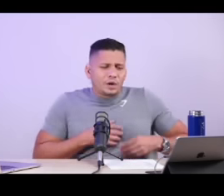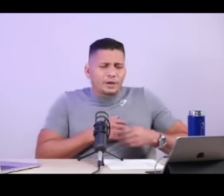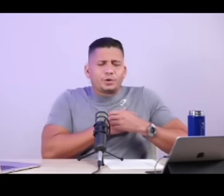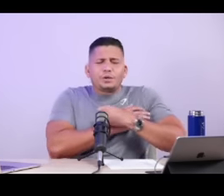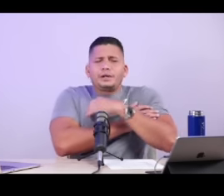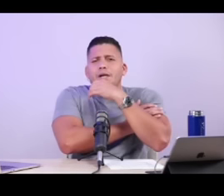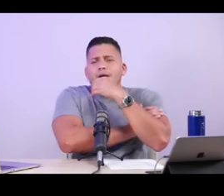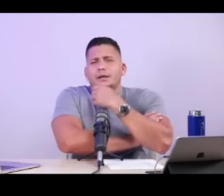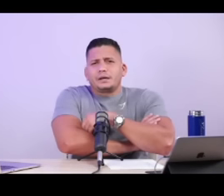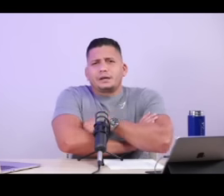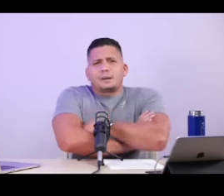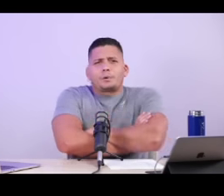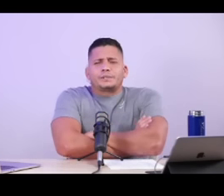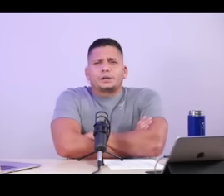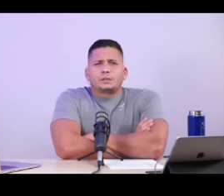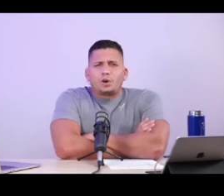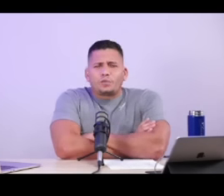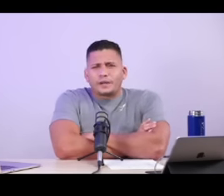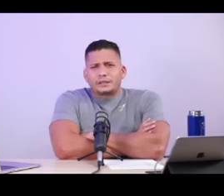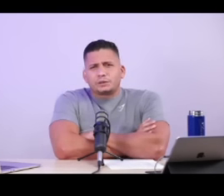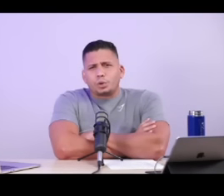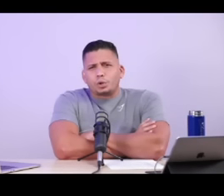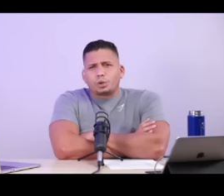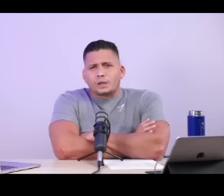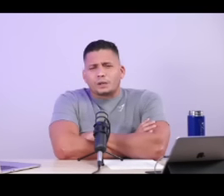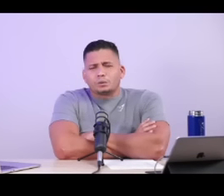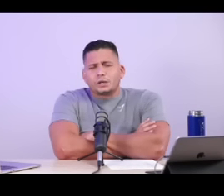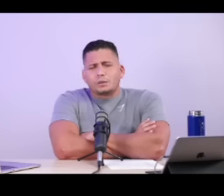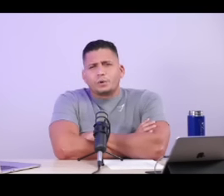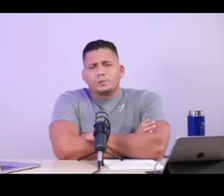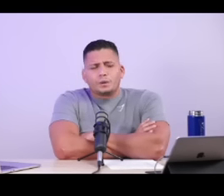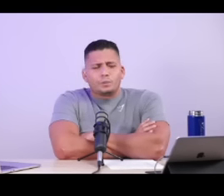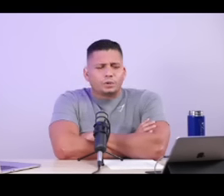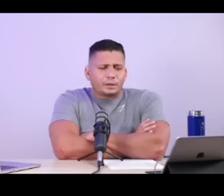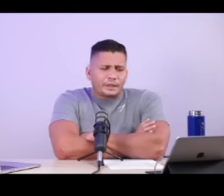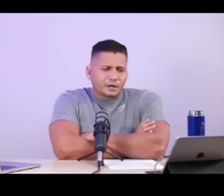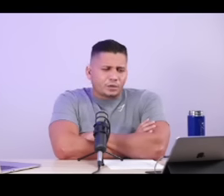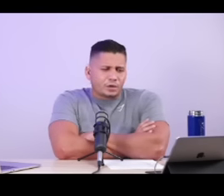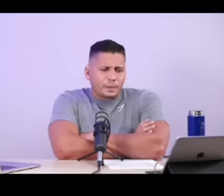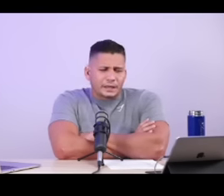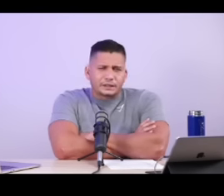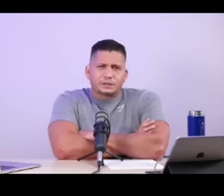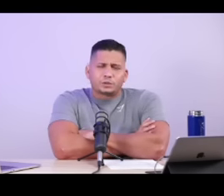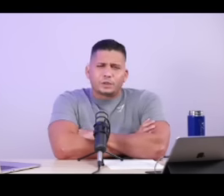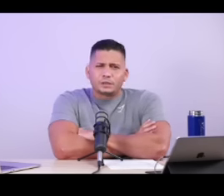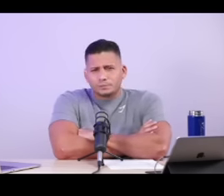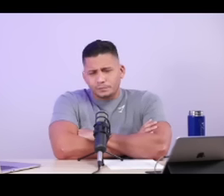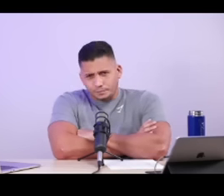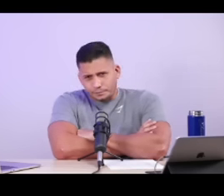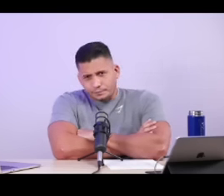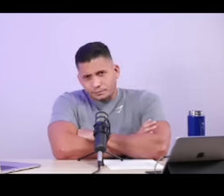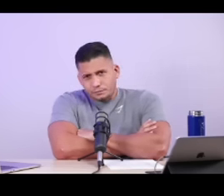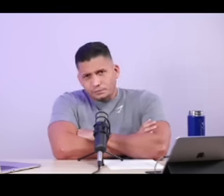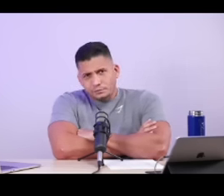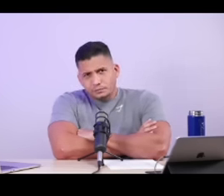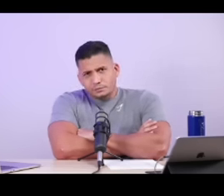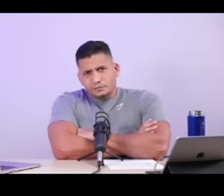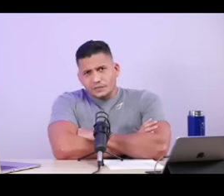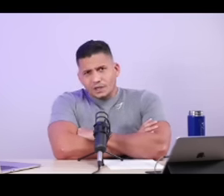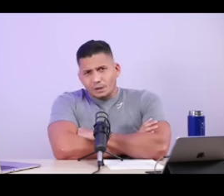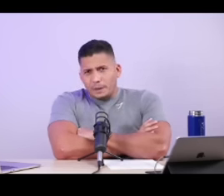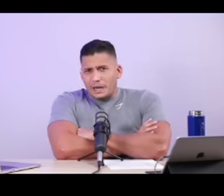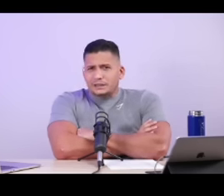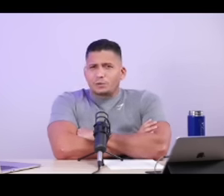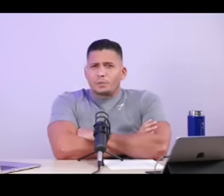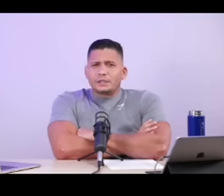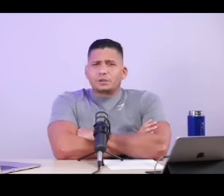Ahora yo diría que aprovechando estas ofertas todos los que le gusta el comunismo en el mundo deberían un paquete de estos verdad